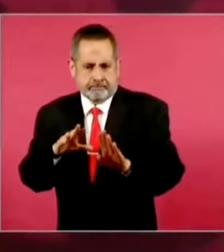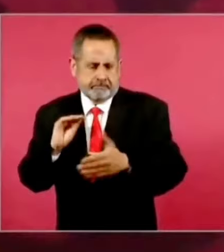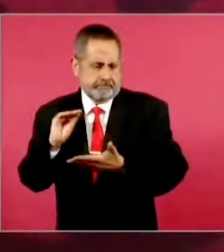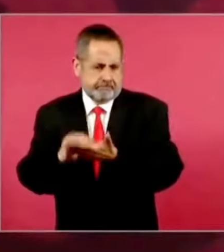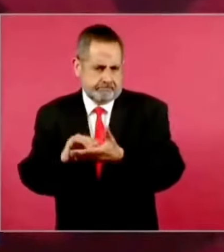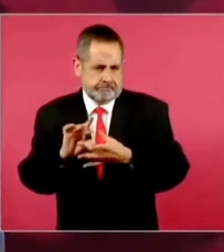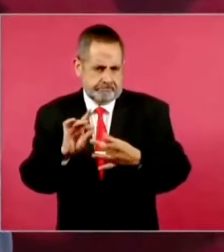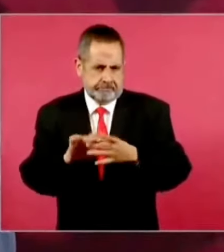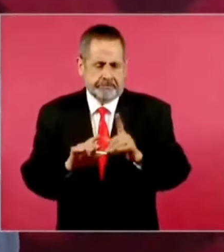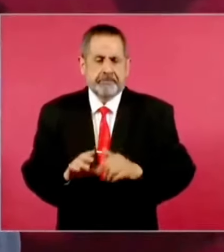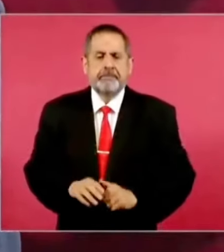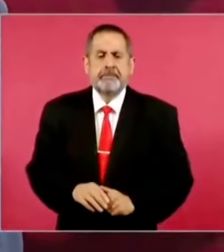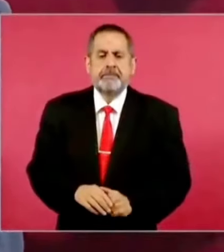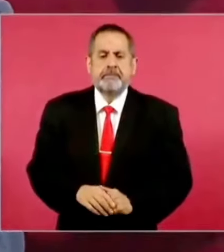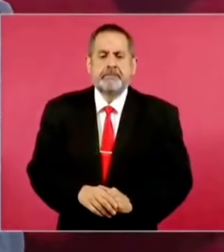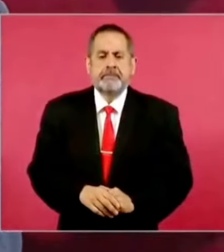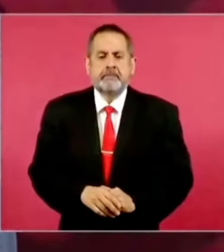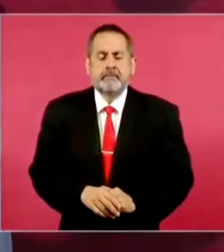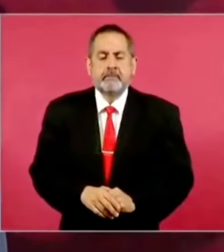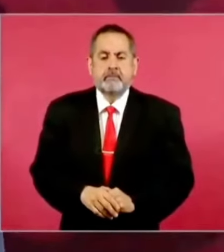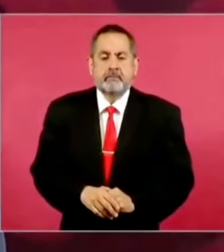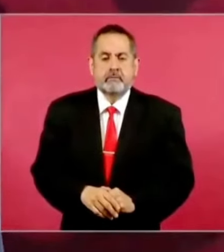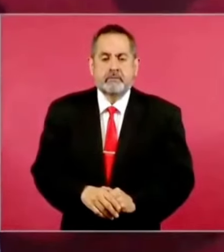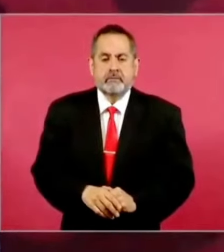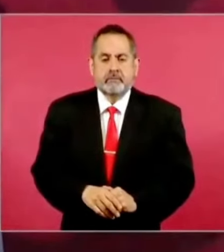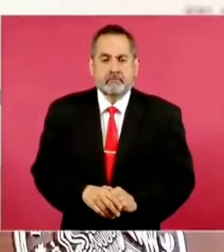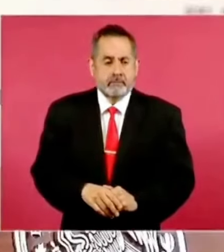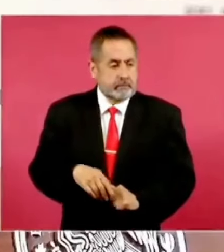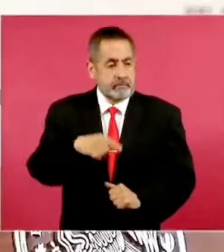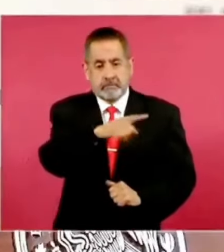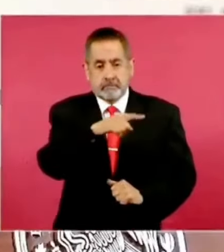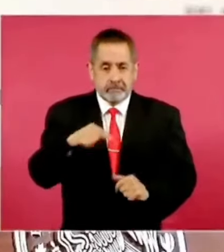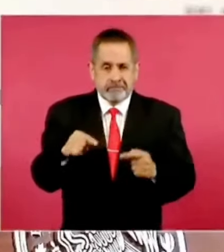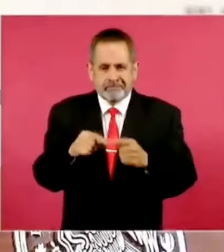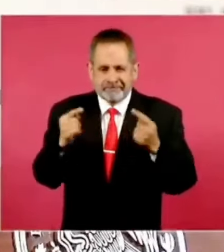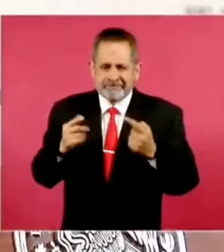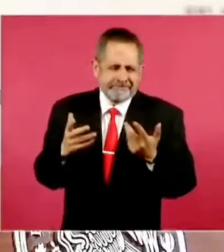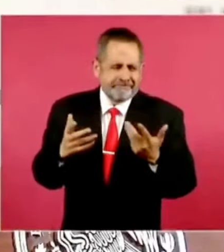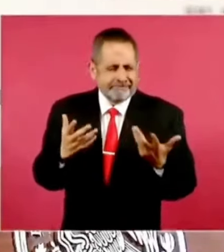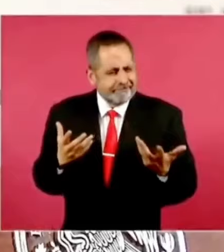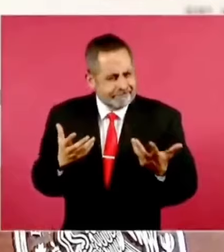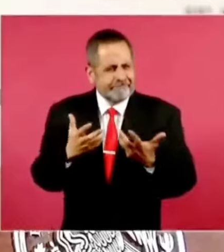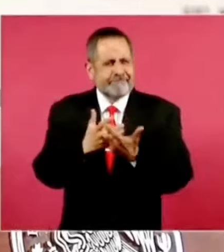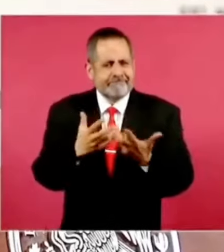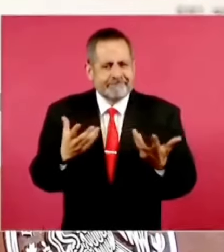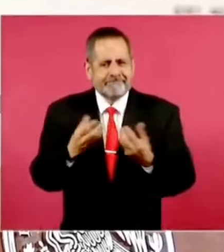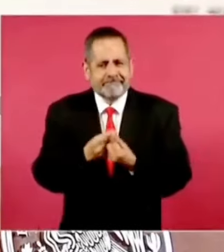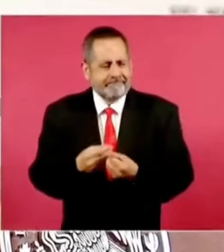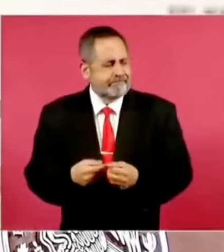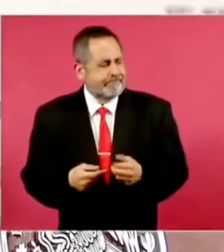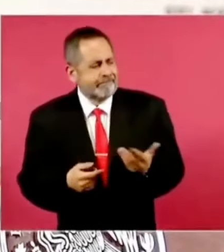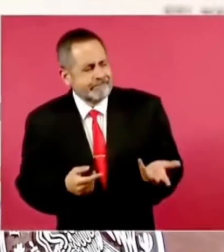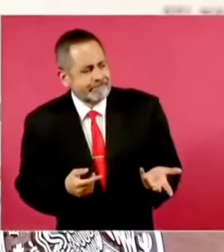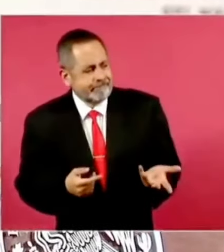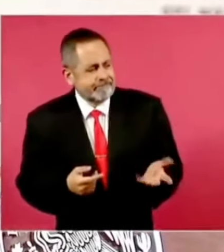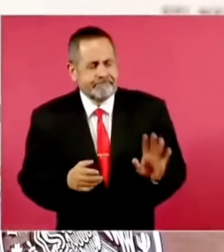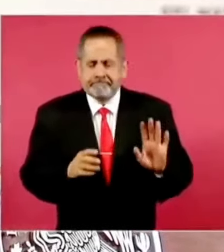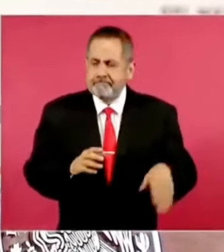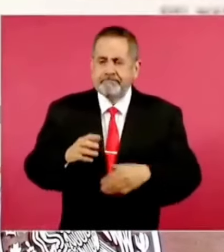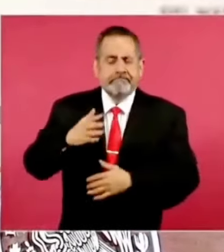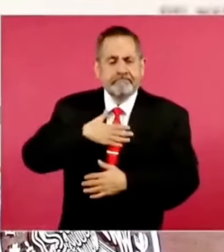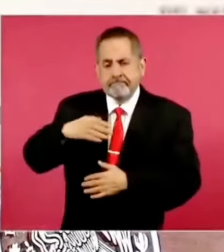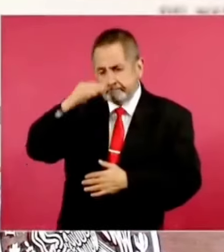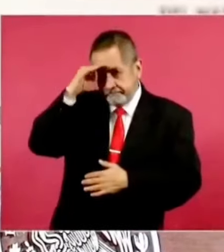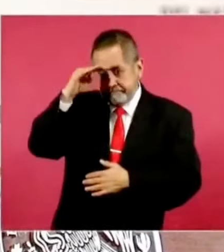bueno este sí afecta la relación Entonces qué es lo que pienso